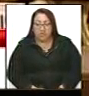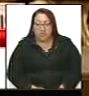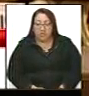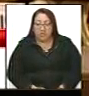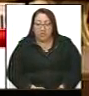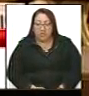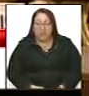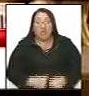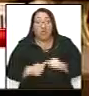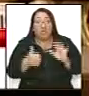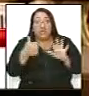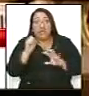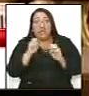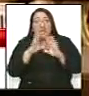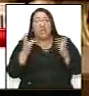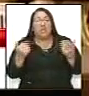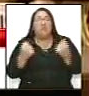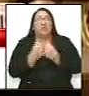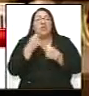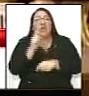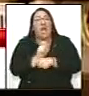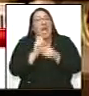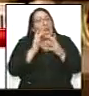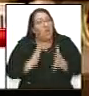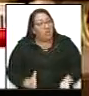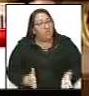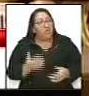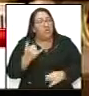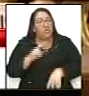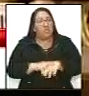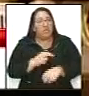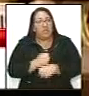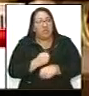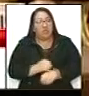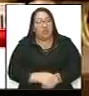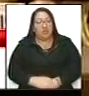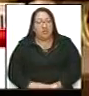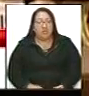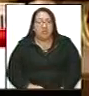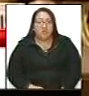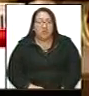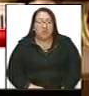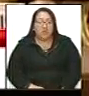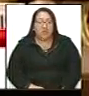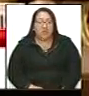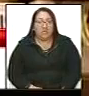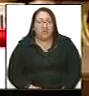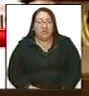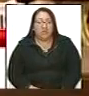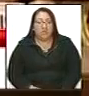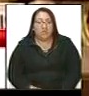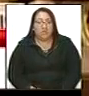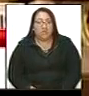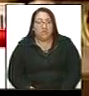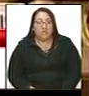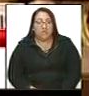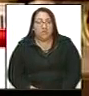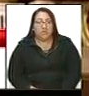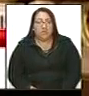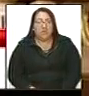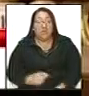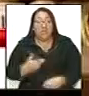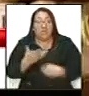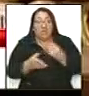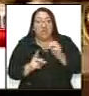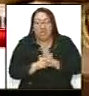cual ha afectado a los estudiantes y al normal funcionamiento de esta universidad. Esos son los alcances de